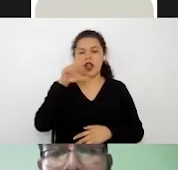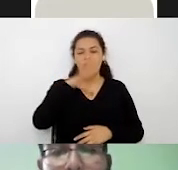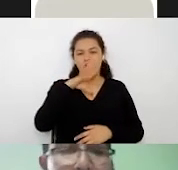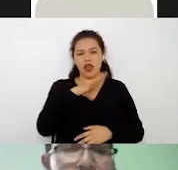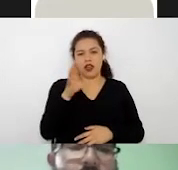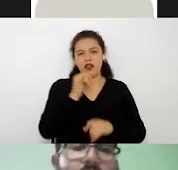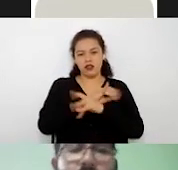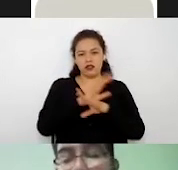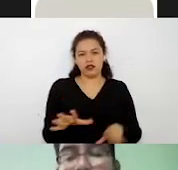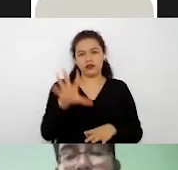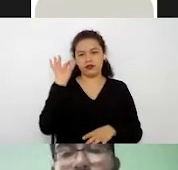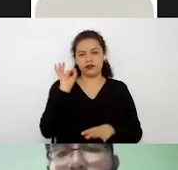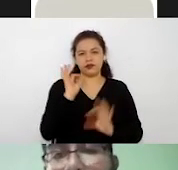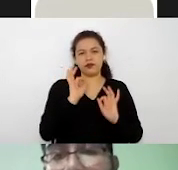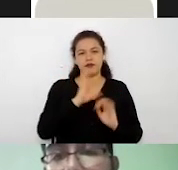información.